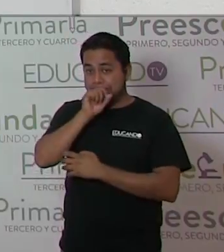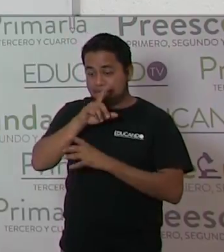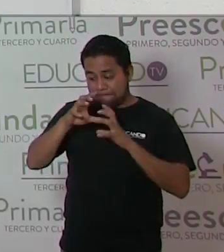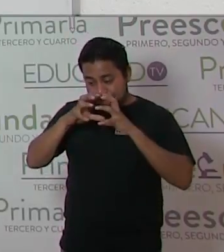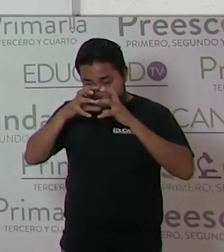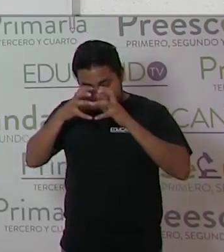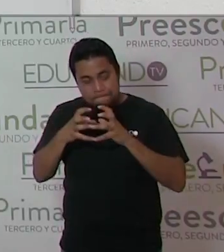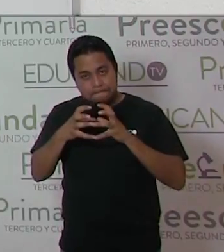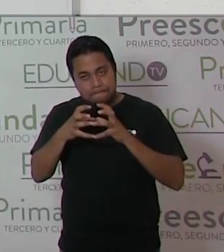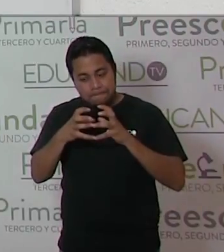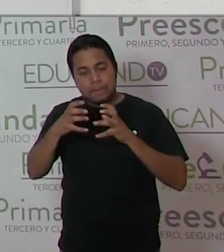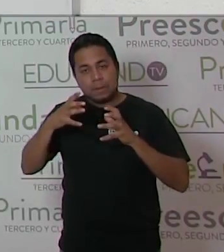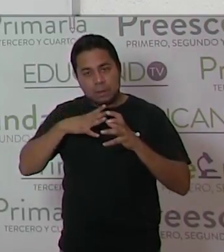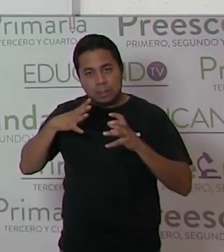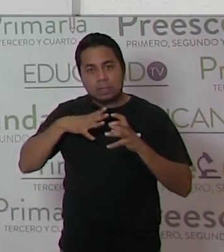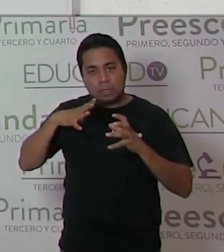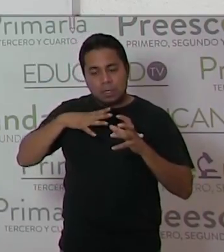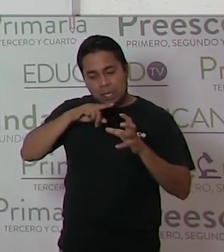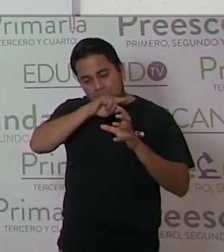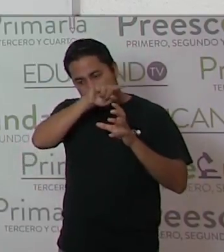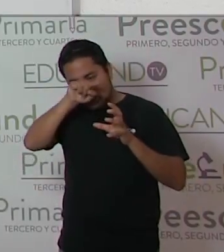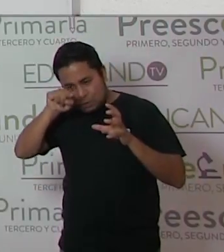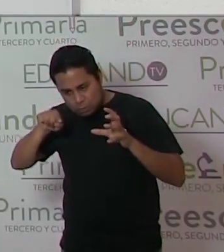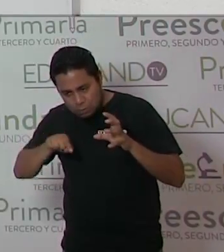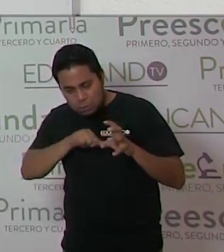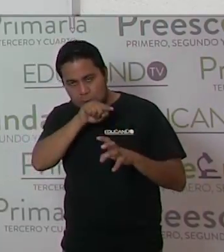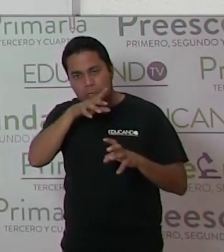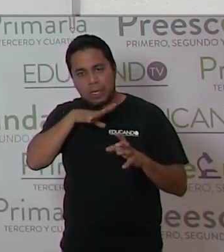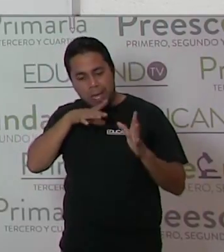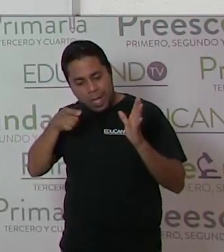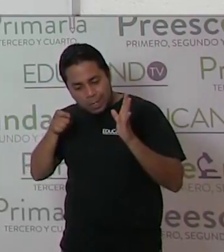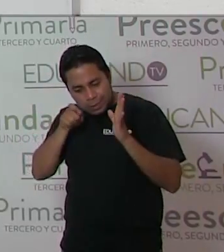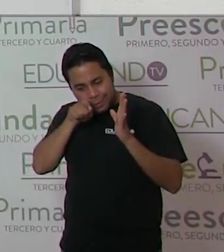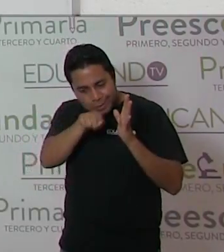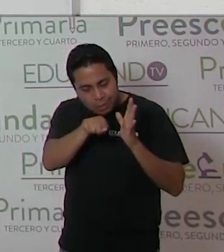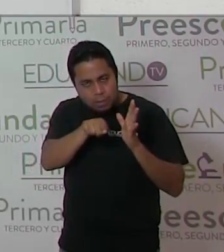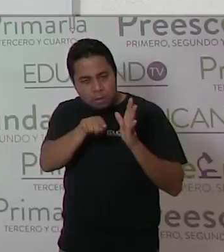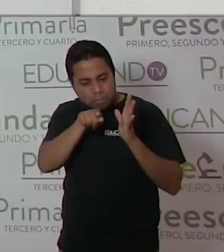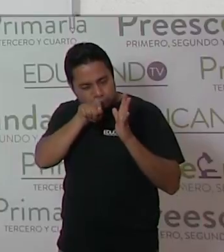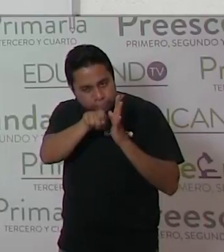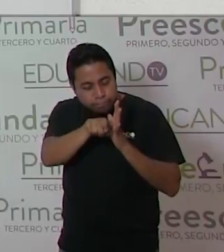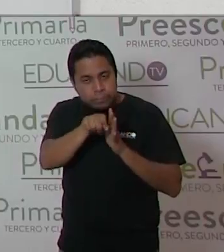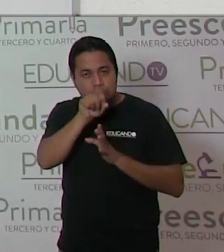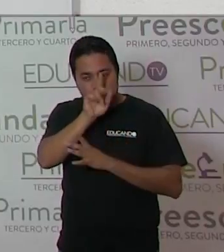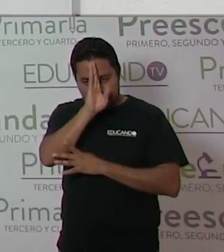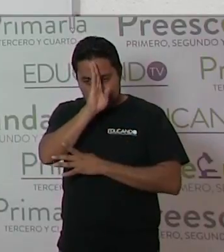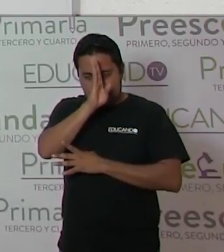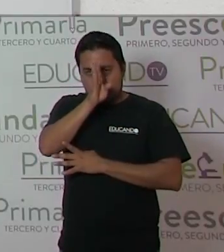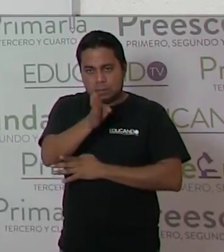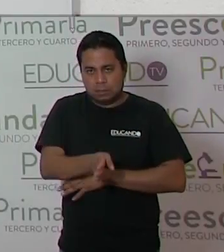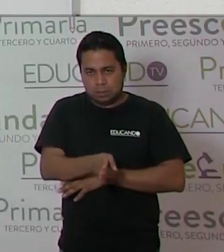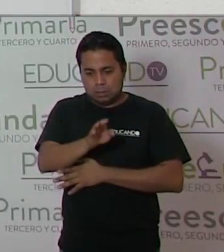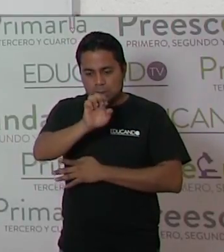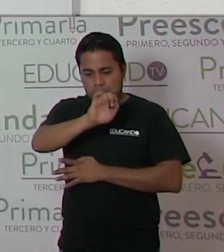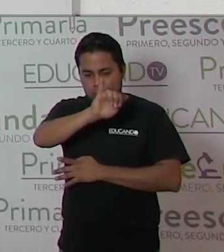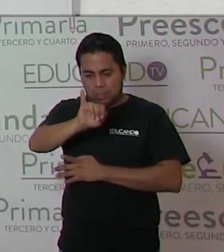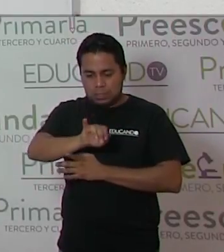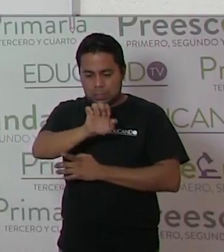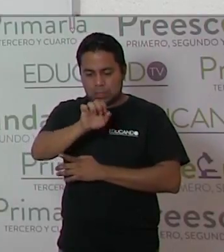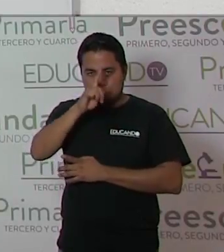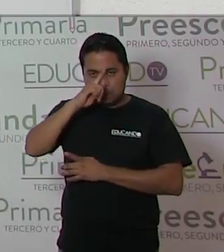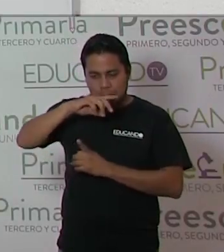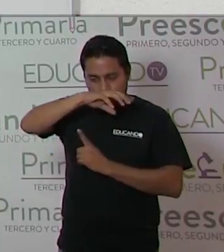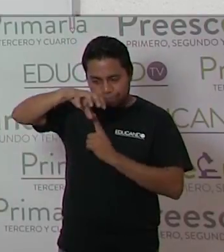también la esfera tiene circunferencia, centro de la esfera y eje de